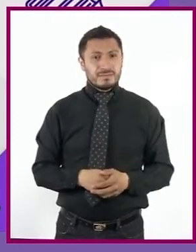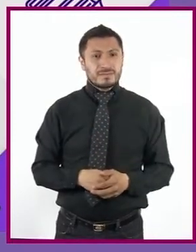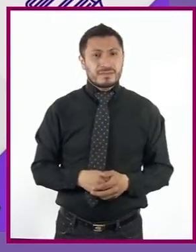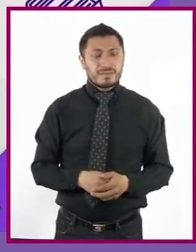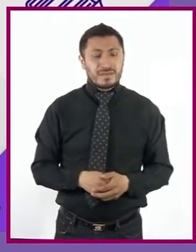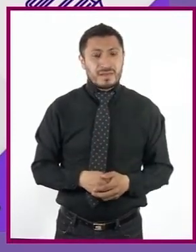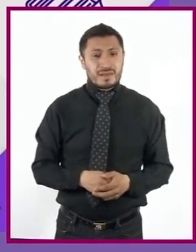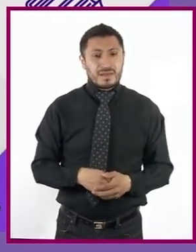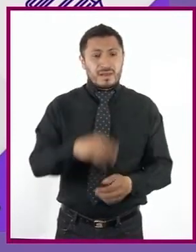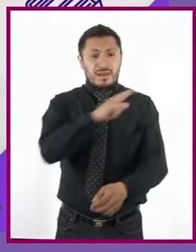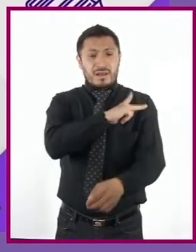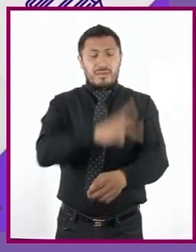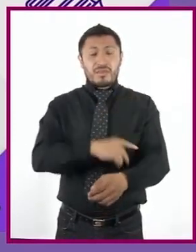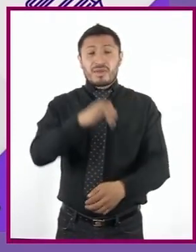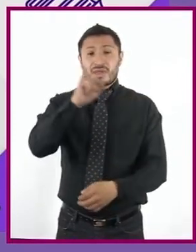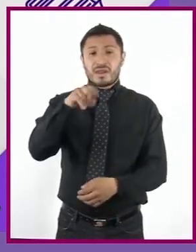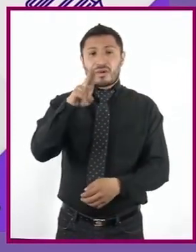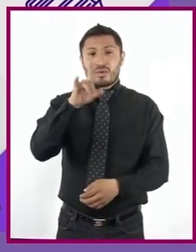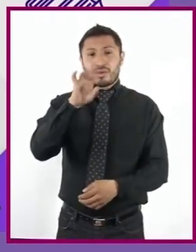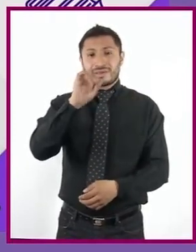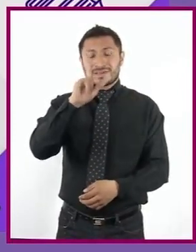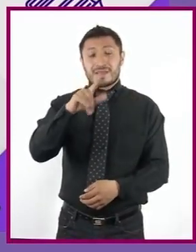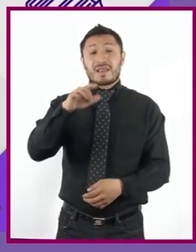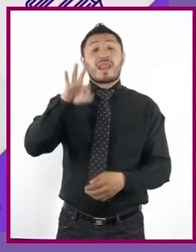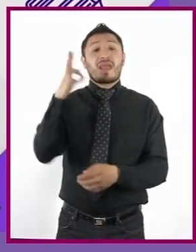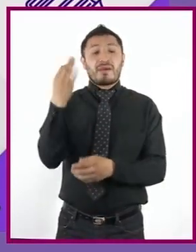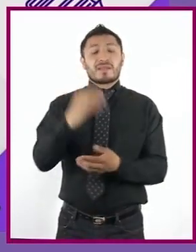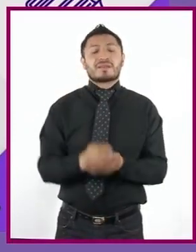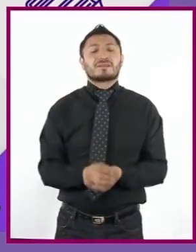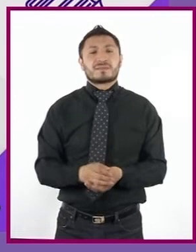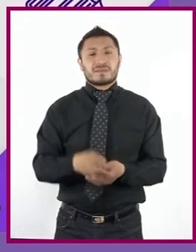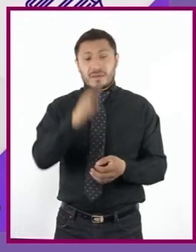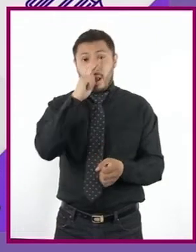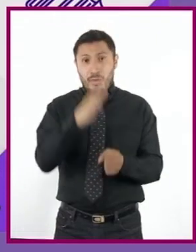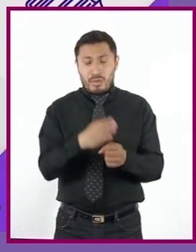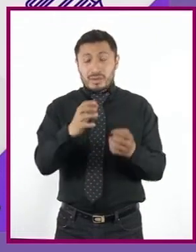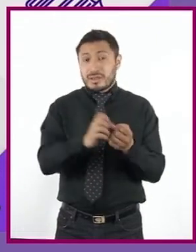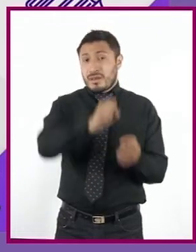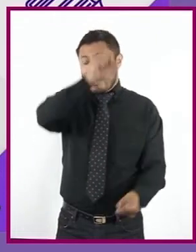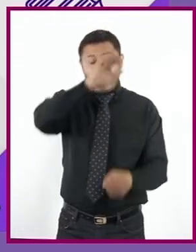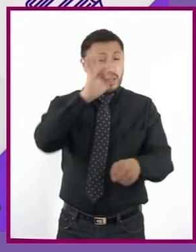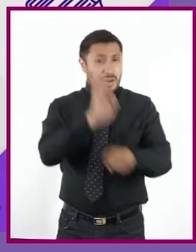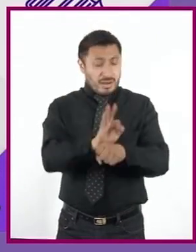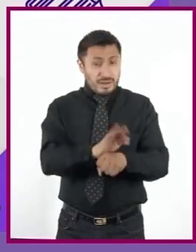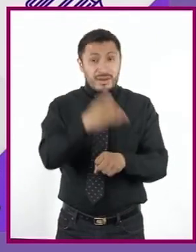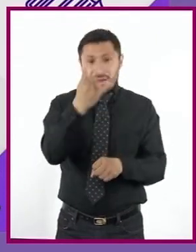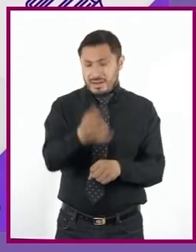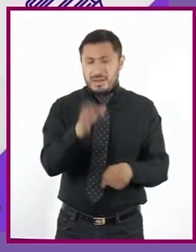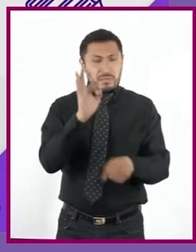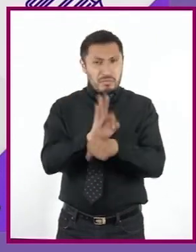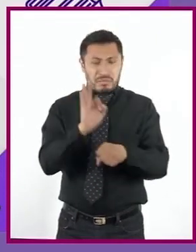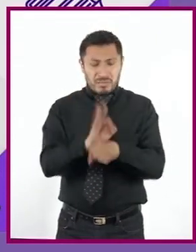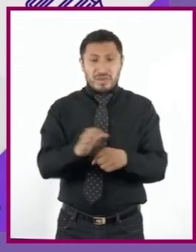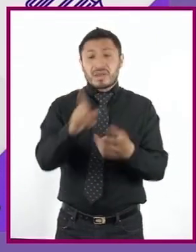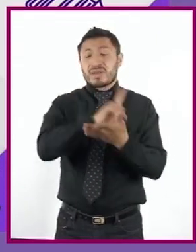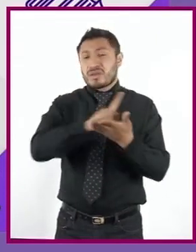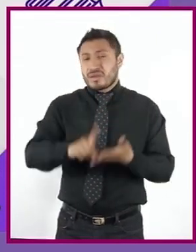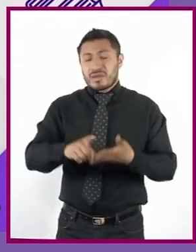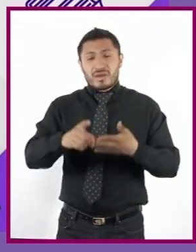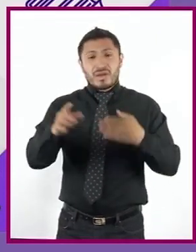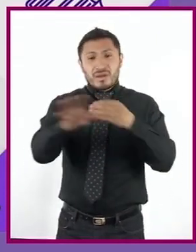Judicial de la Federación. Es el guardián de la Constitución y a la vez el protector de los